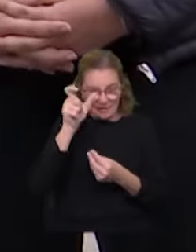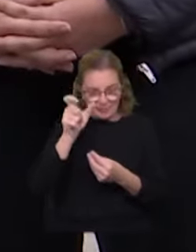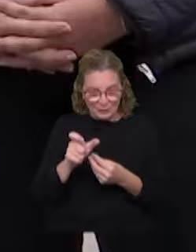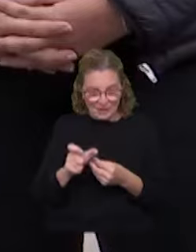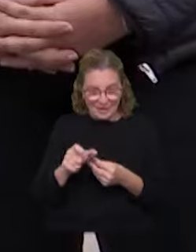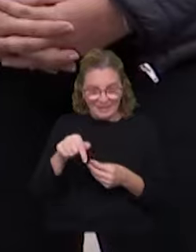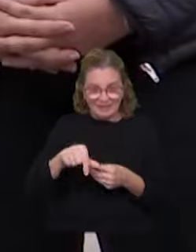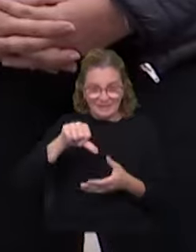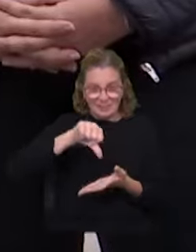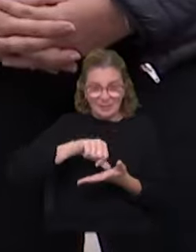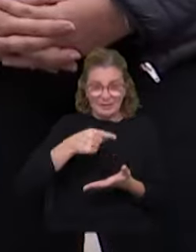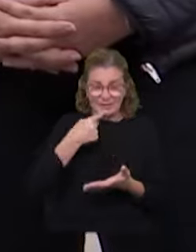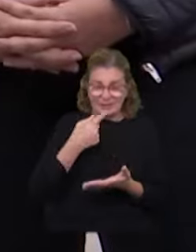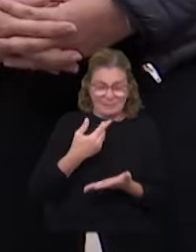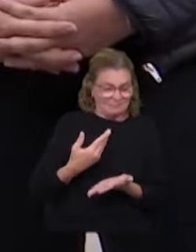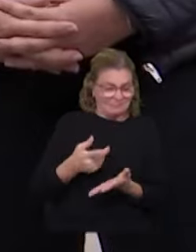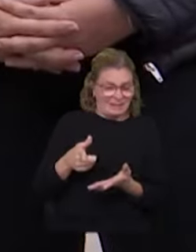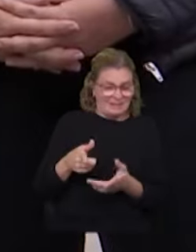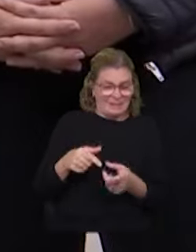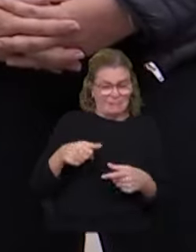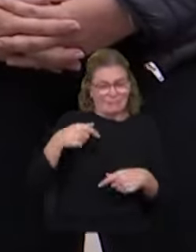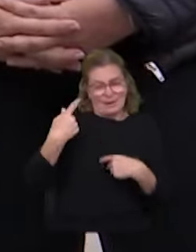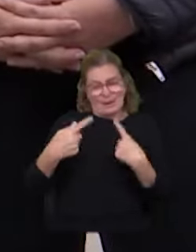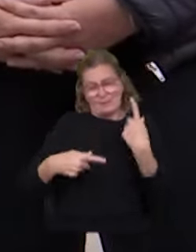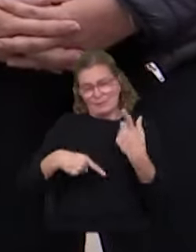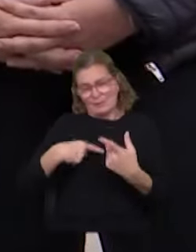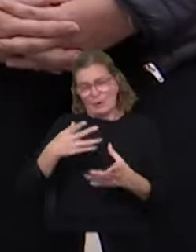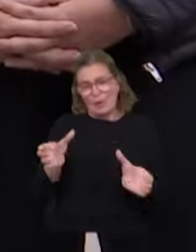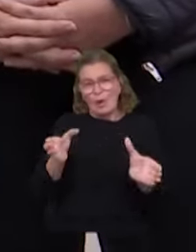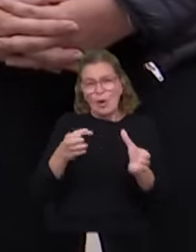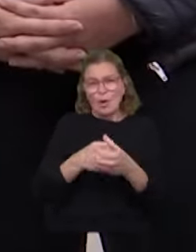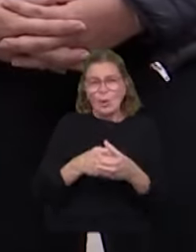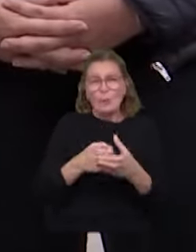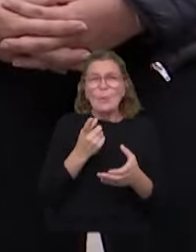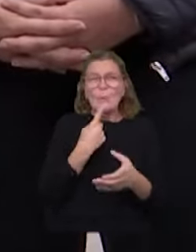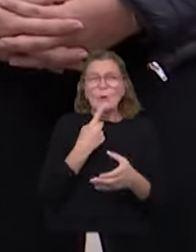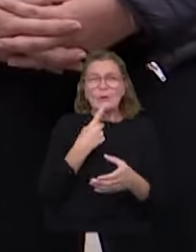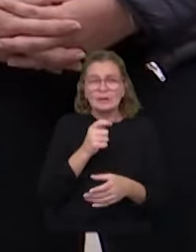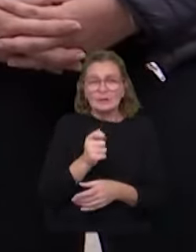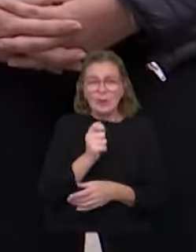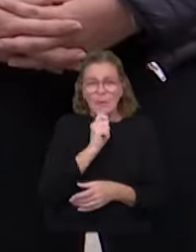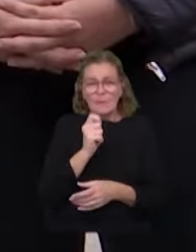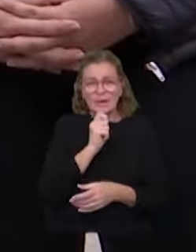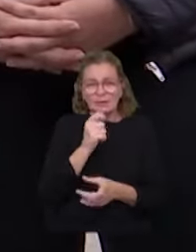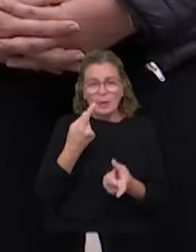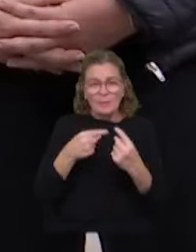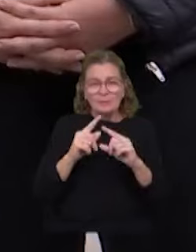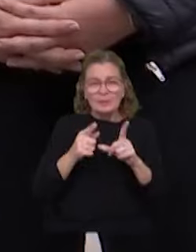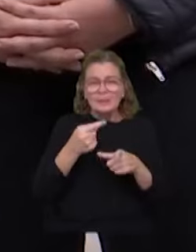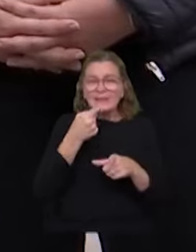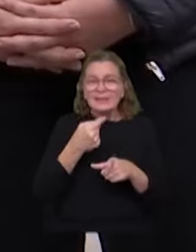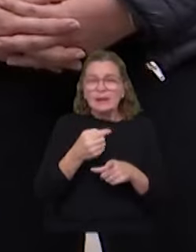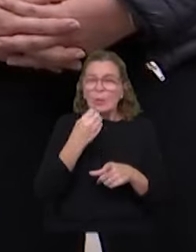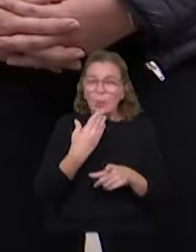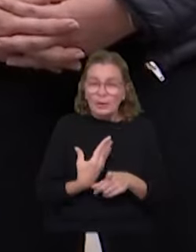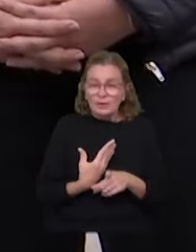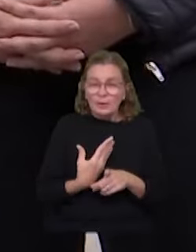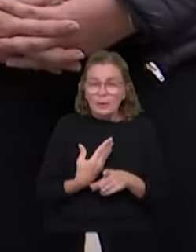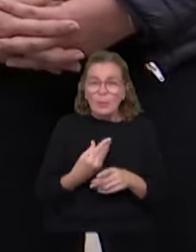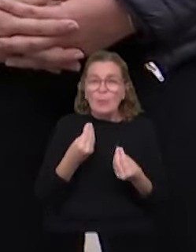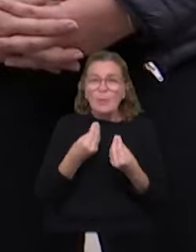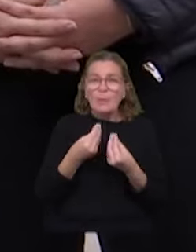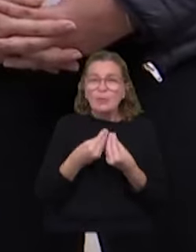a destratar sectores políticos periodistas Pero también es bueno decirlo tuvimos